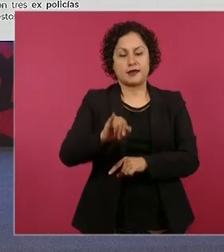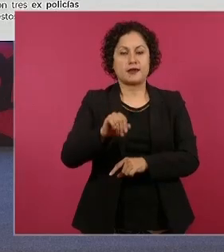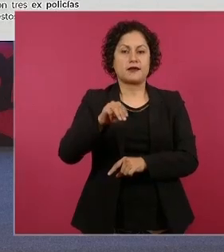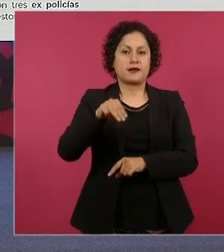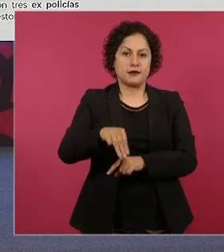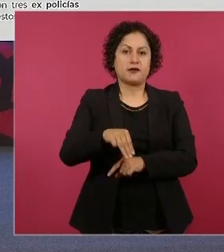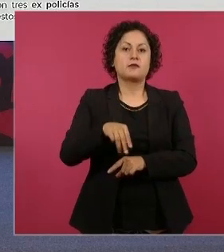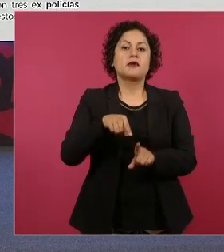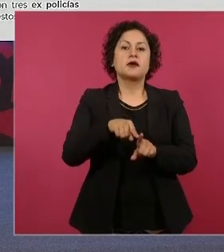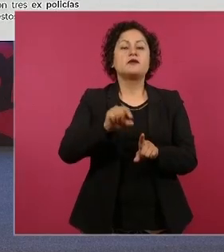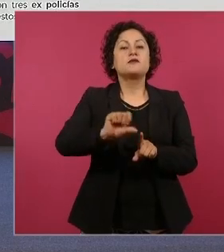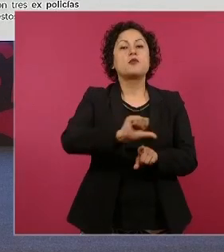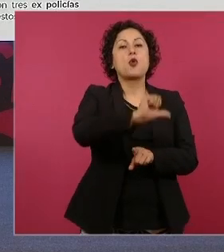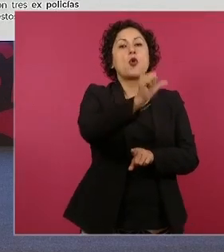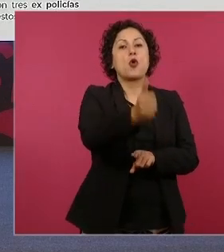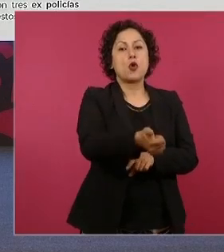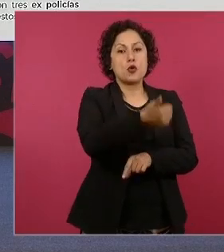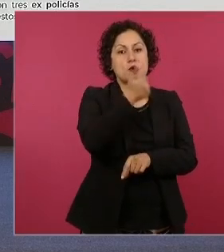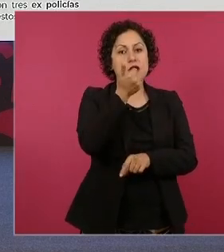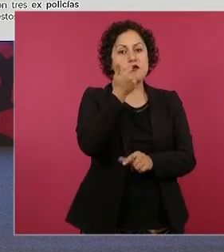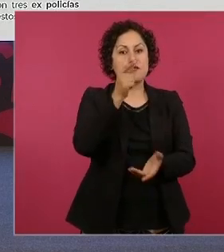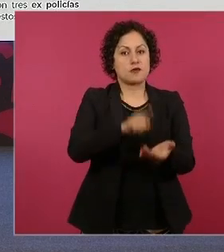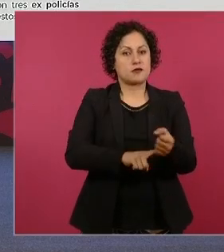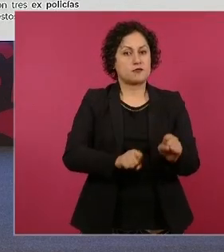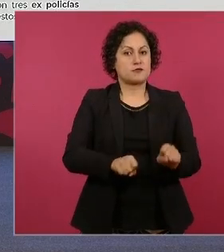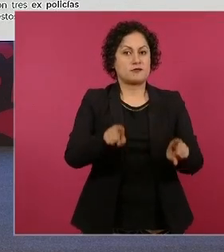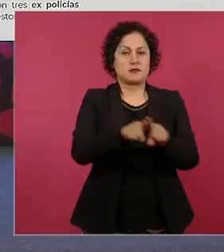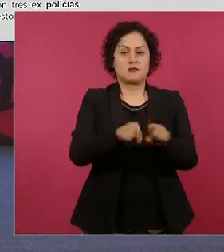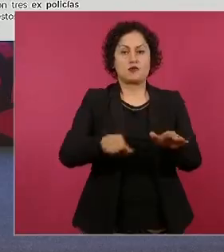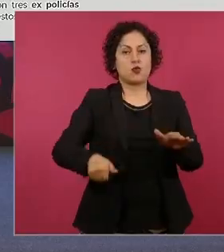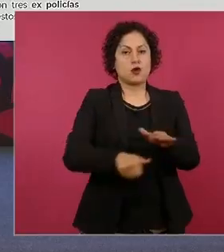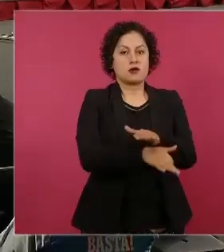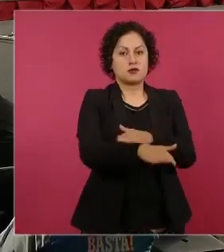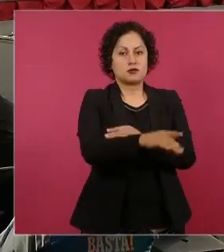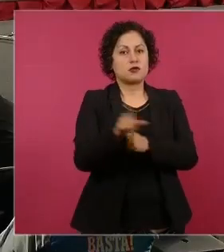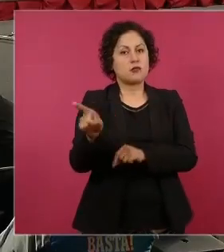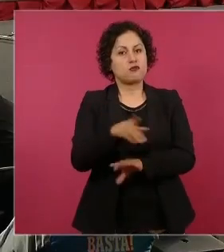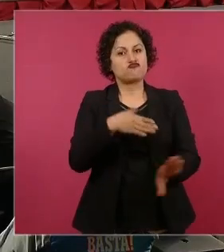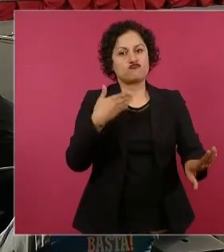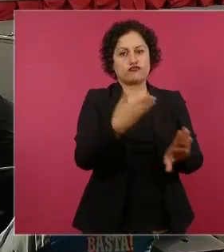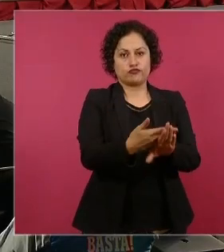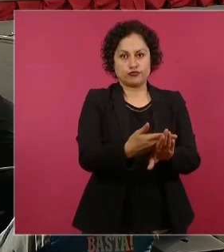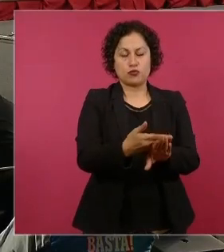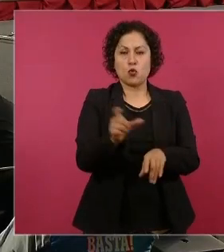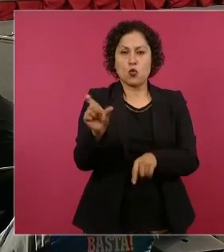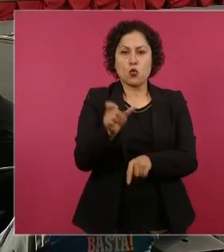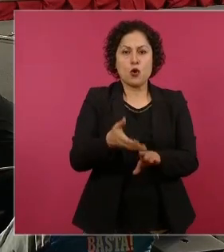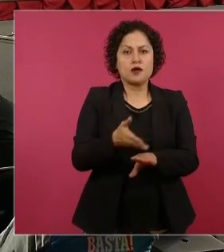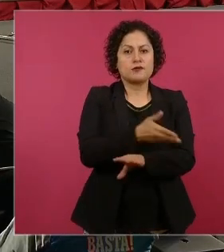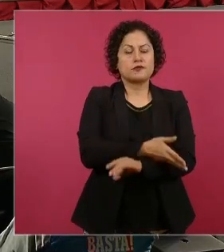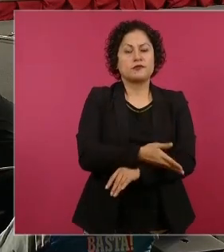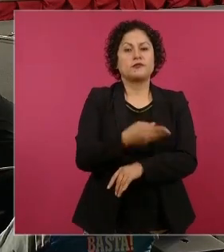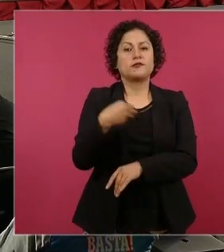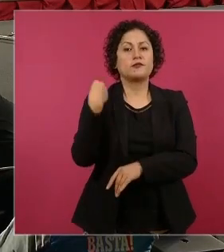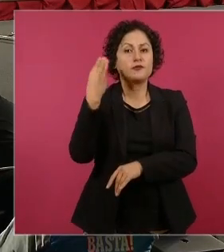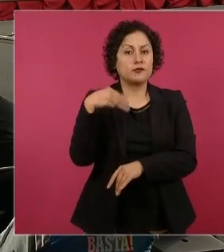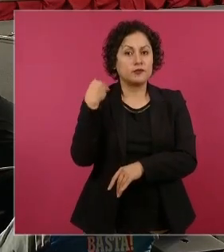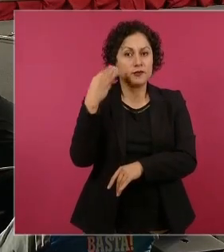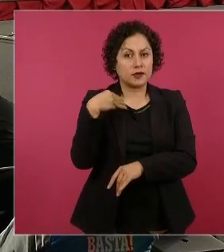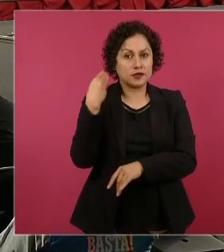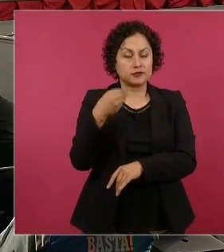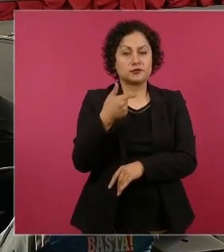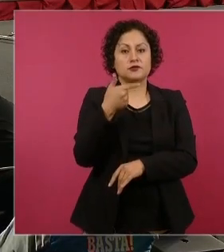grado de tentativa de otro estudiante de la normal de Ayotzinapa. Esto ocurrió el 7 de marzo en